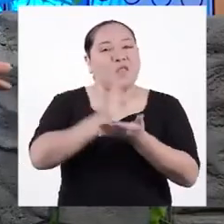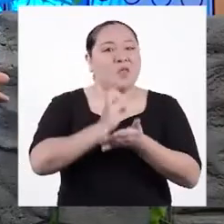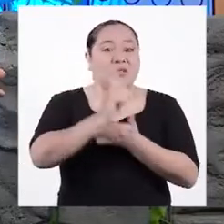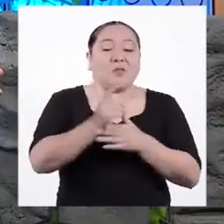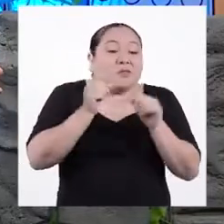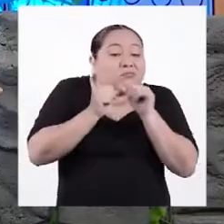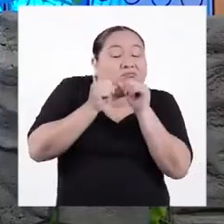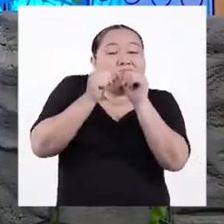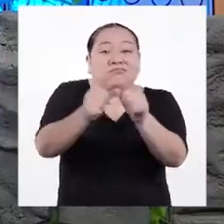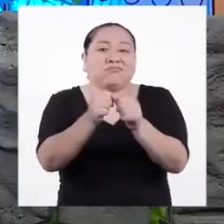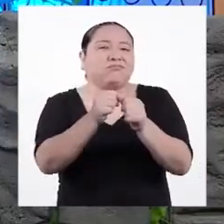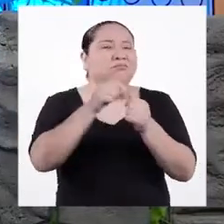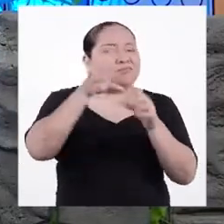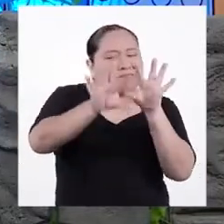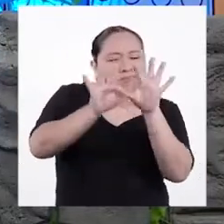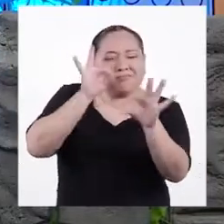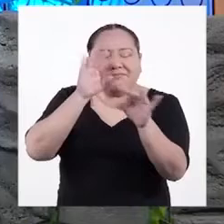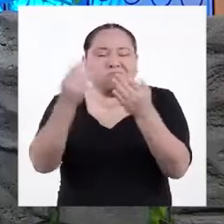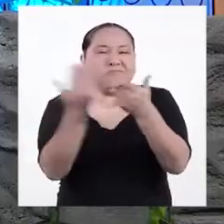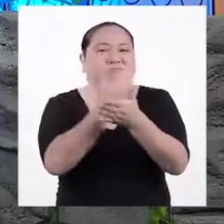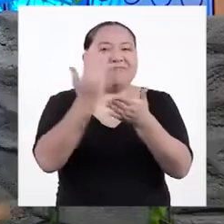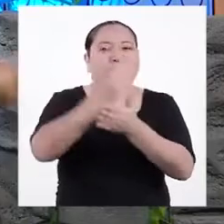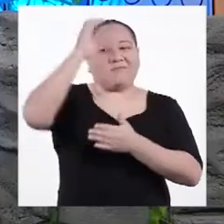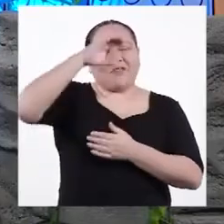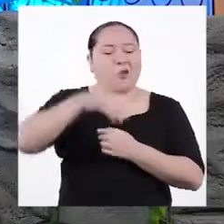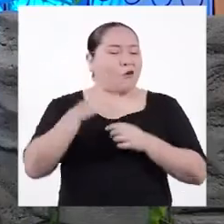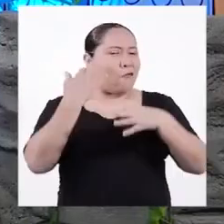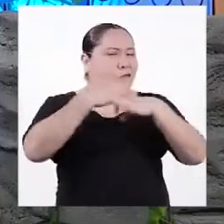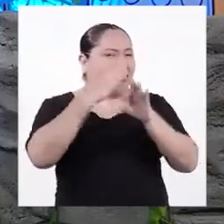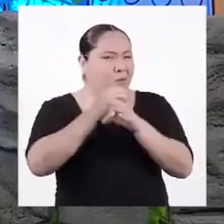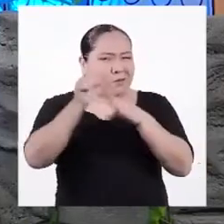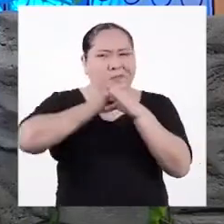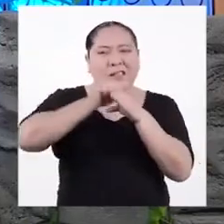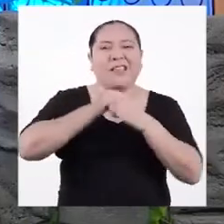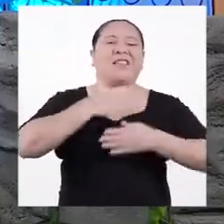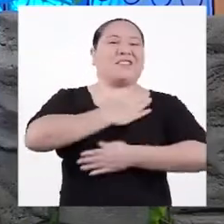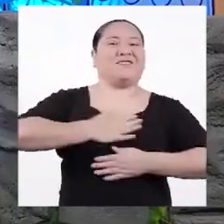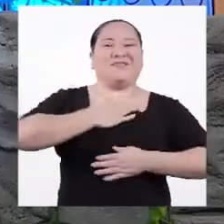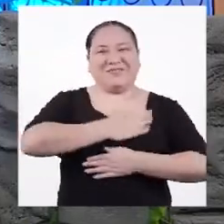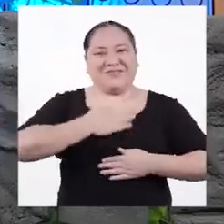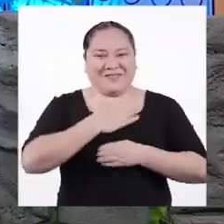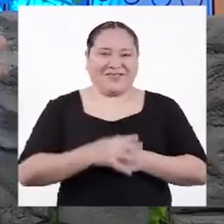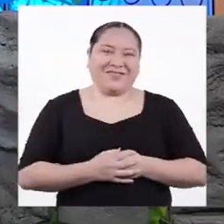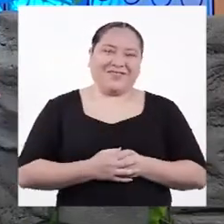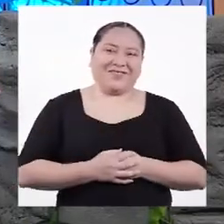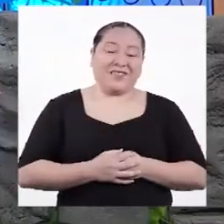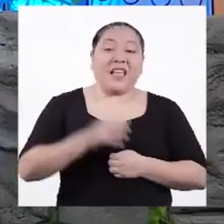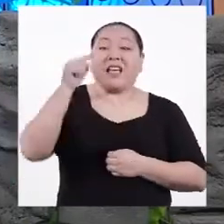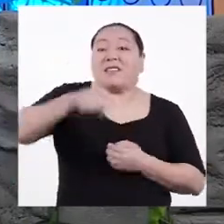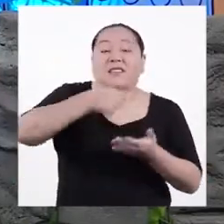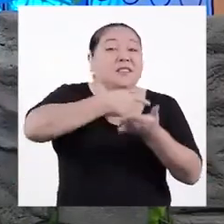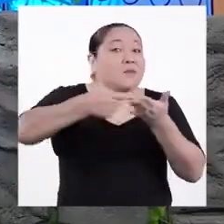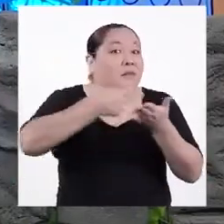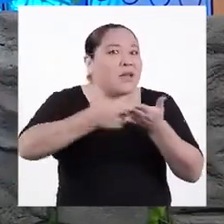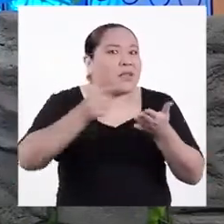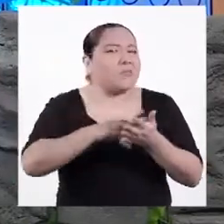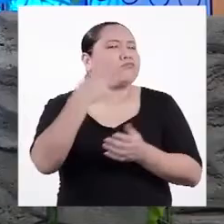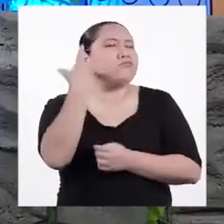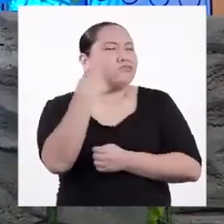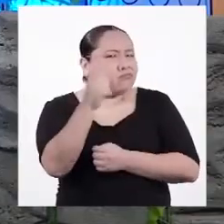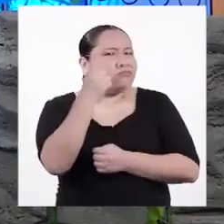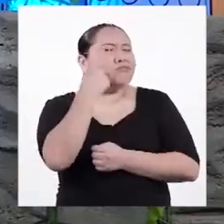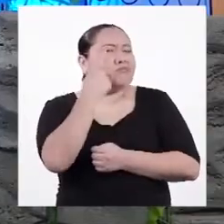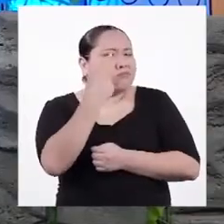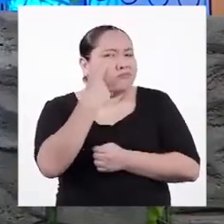para seguir descubriendo nuevos conocimientos de manera práctica y divertida. Estas semanas estamos conociendo